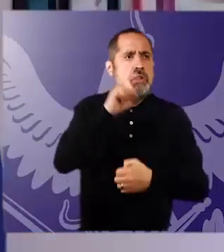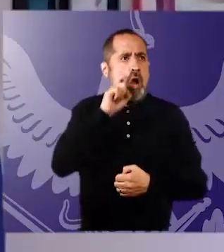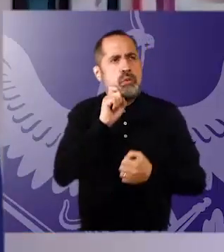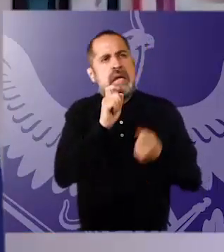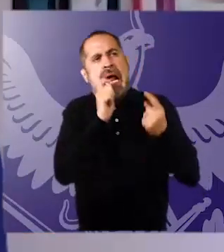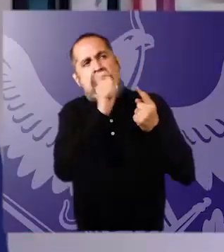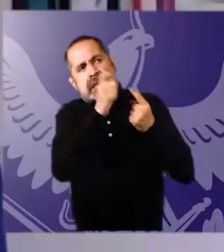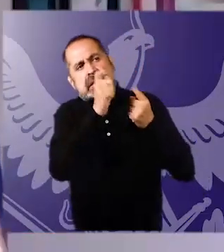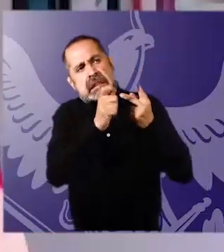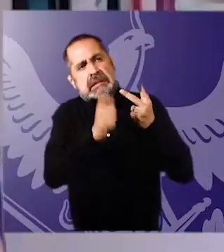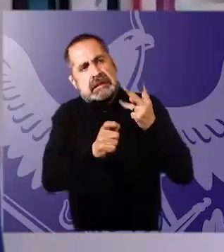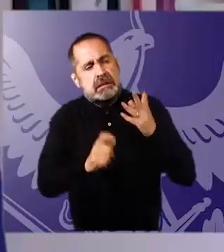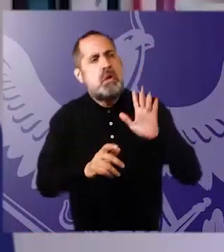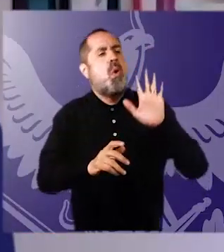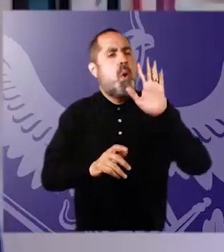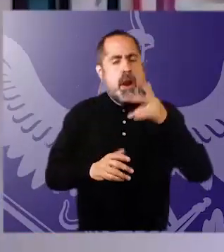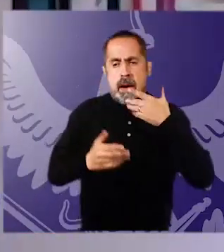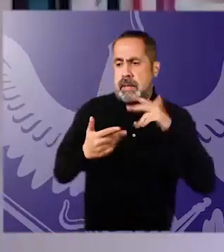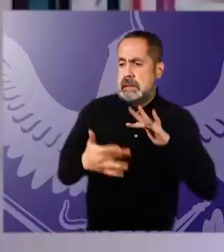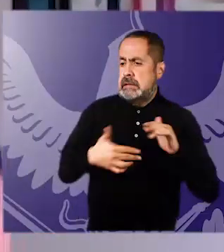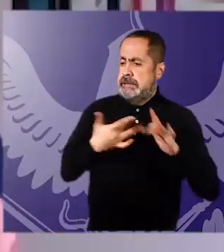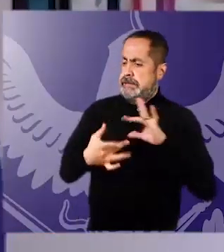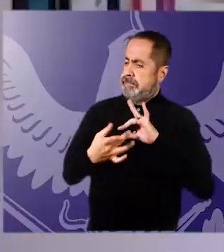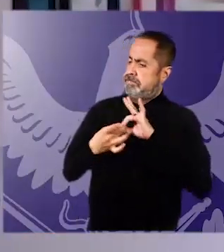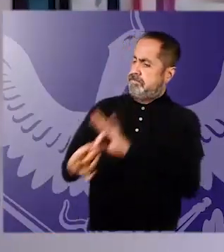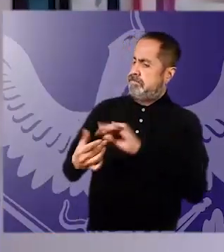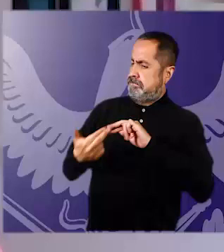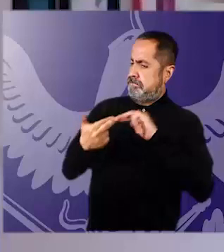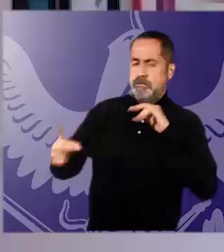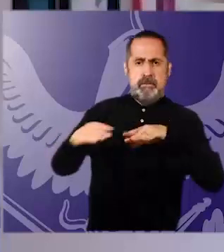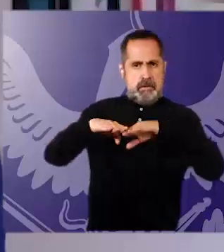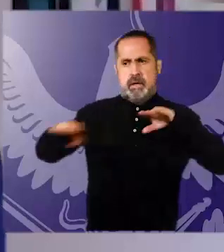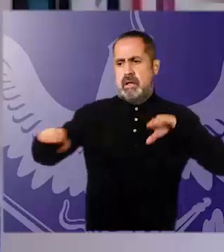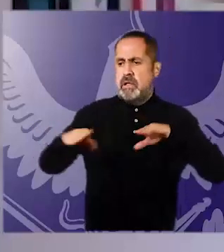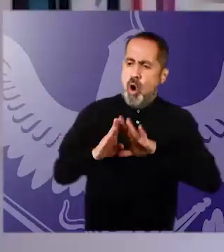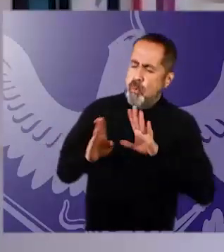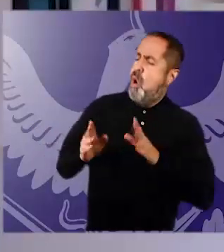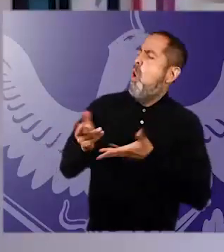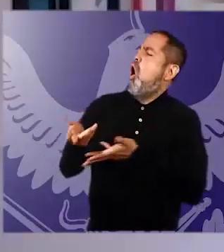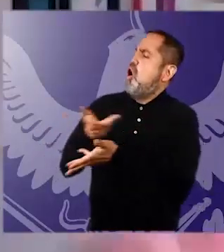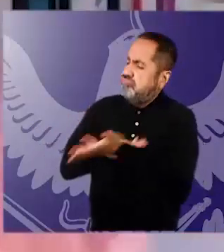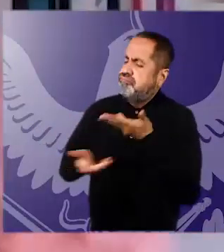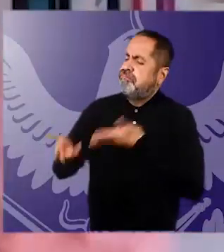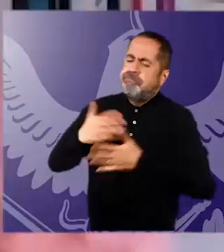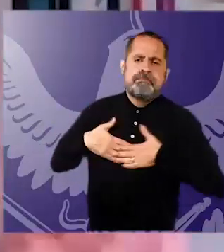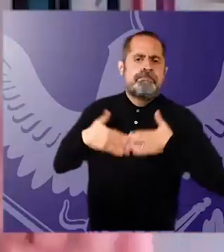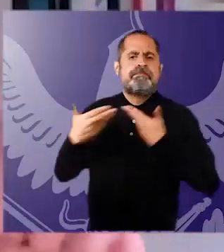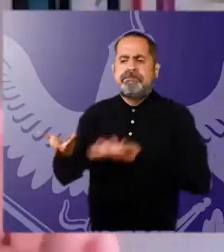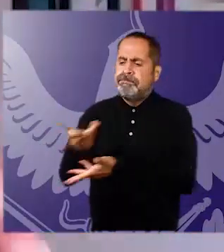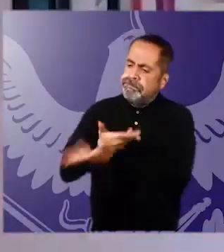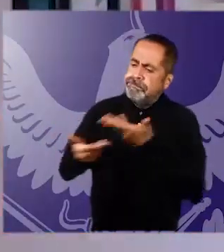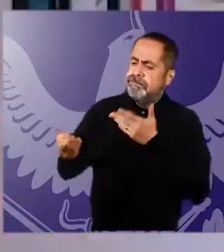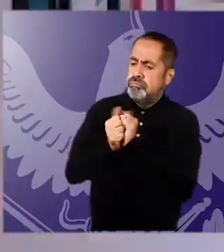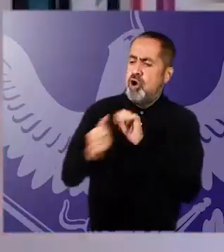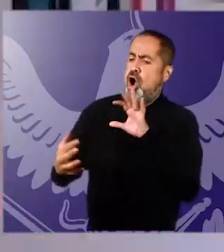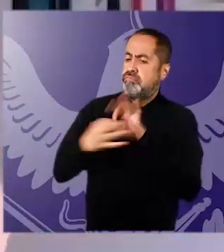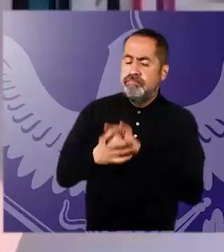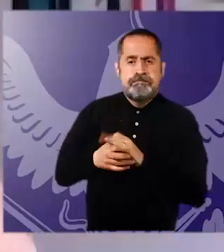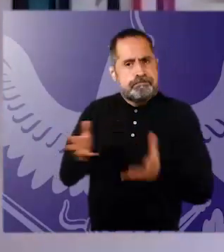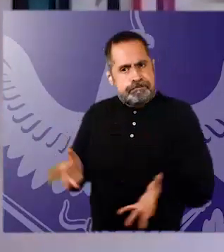educación sexual, crear relaciones empáticas y horizontales con sus